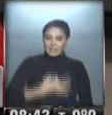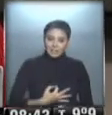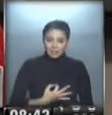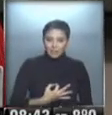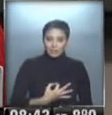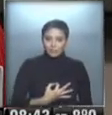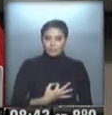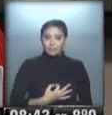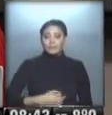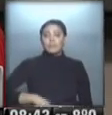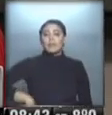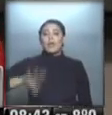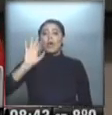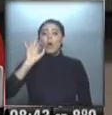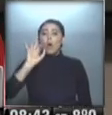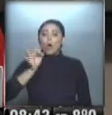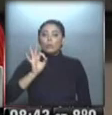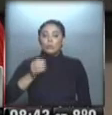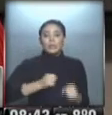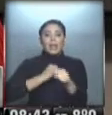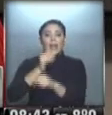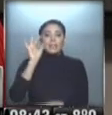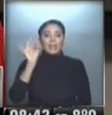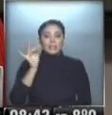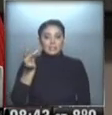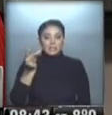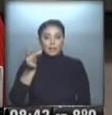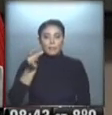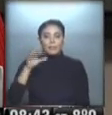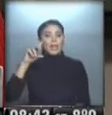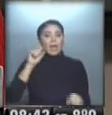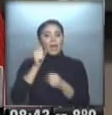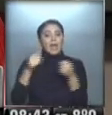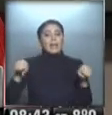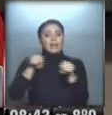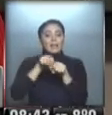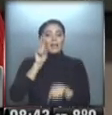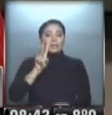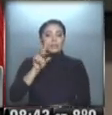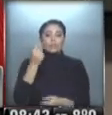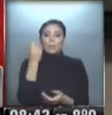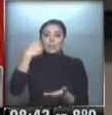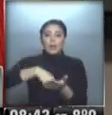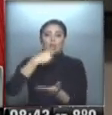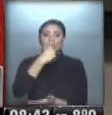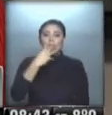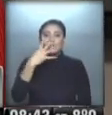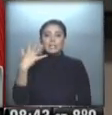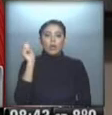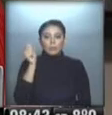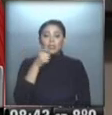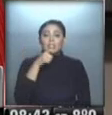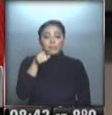para el trimestre de octubre a diciembre el abono básico de cablevisión debe ser de 145 pesos y si esos